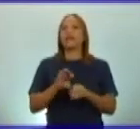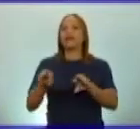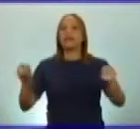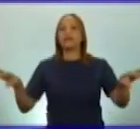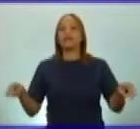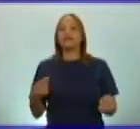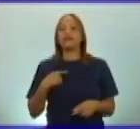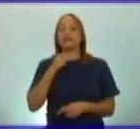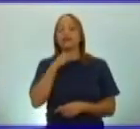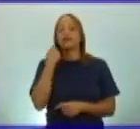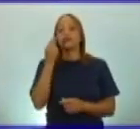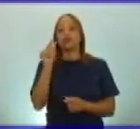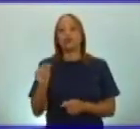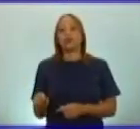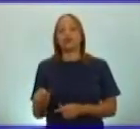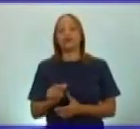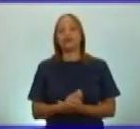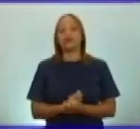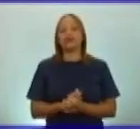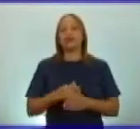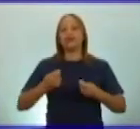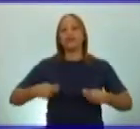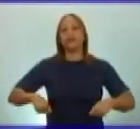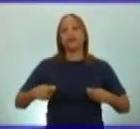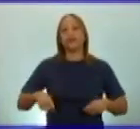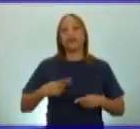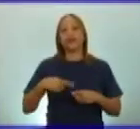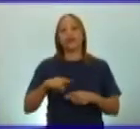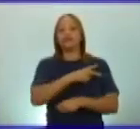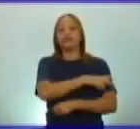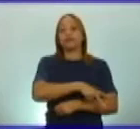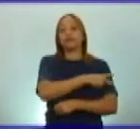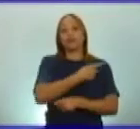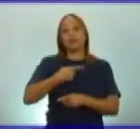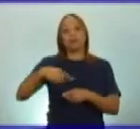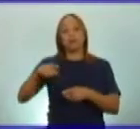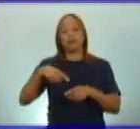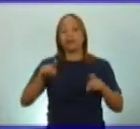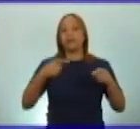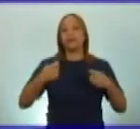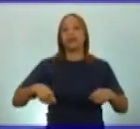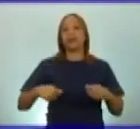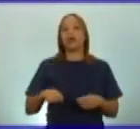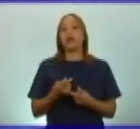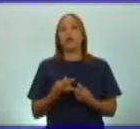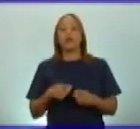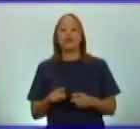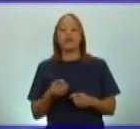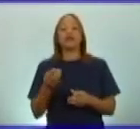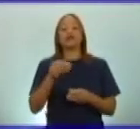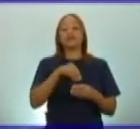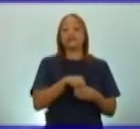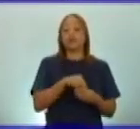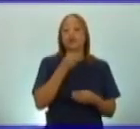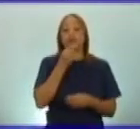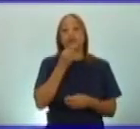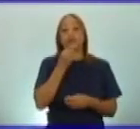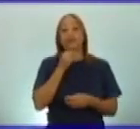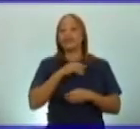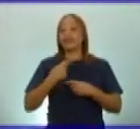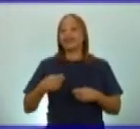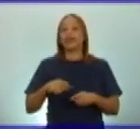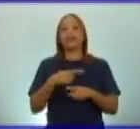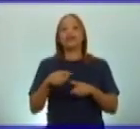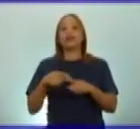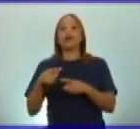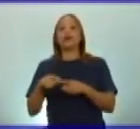seres humanos de sus lugares de origen. Claro, porque no todos los habitantes de Europa eran parte de esta guerra y tenían que desplazarse a lugares